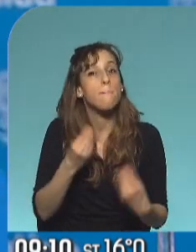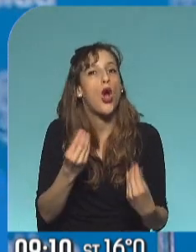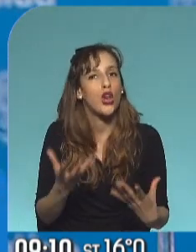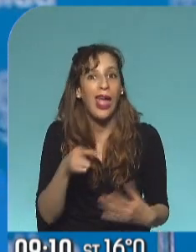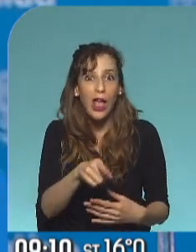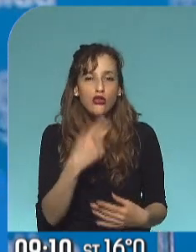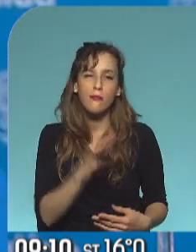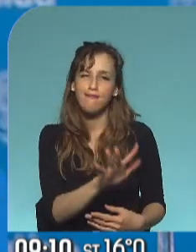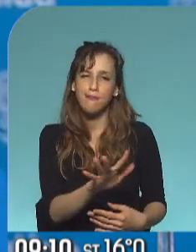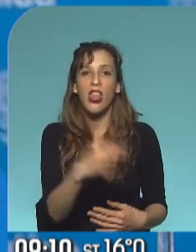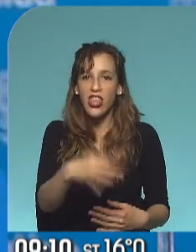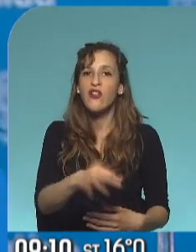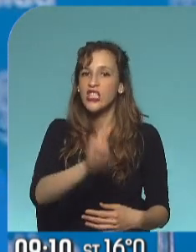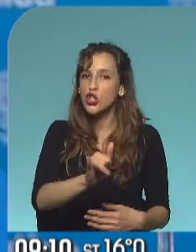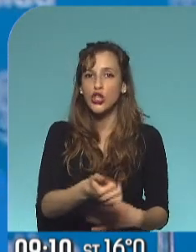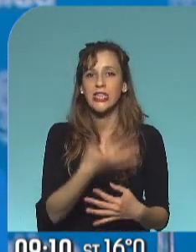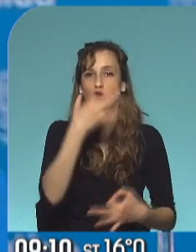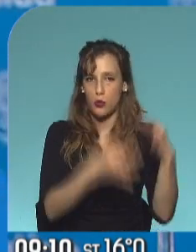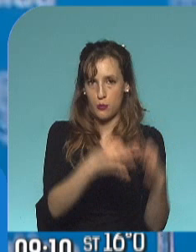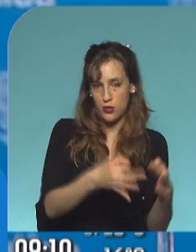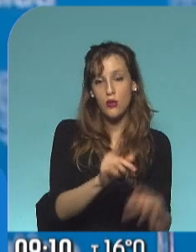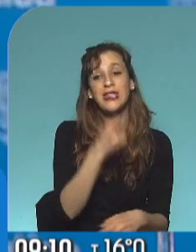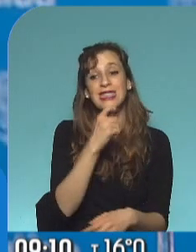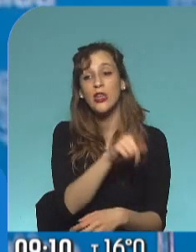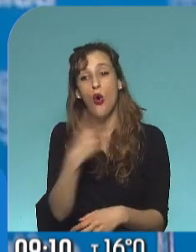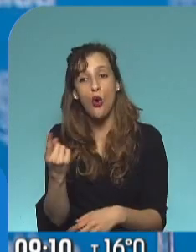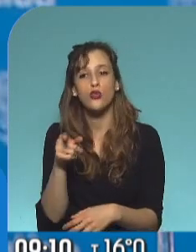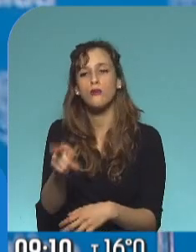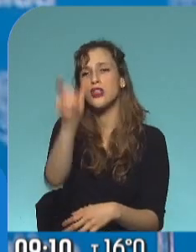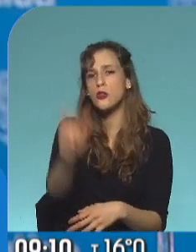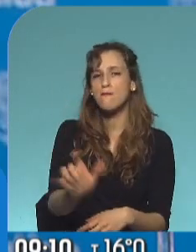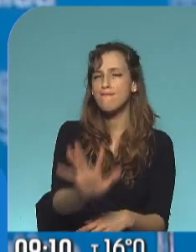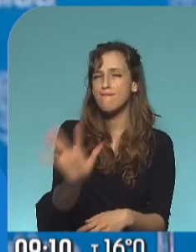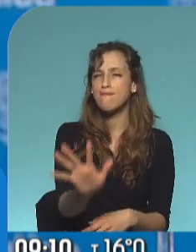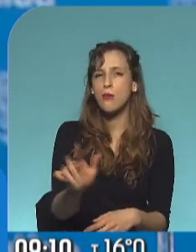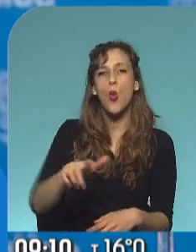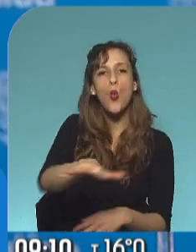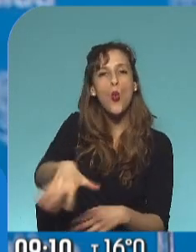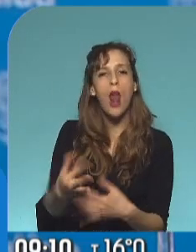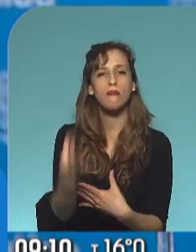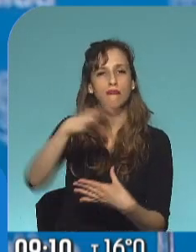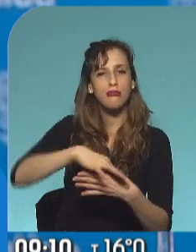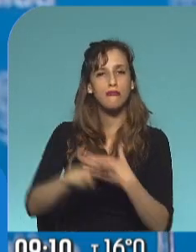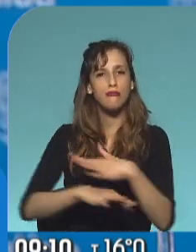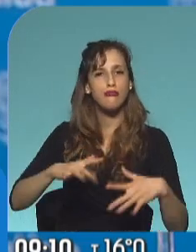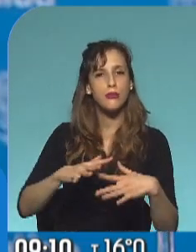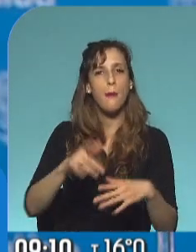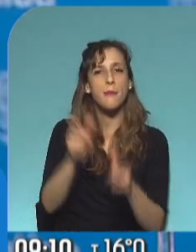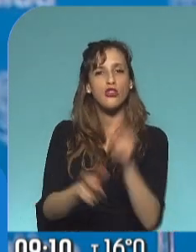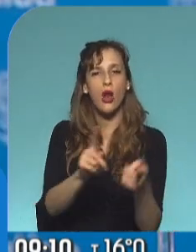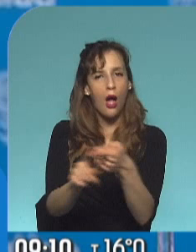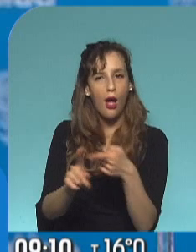debe realizarse la pcr en los otros casos si es el caso sospechoso en área de transmisión comunitaria contacto estrecho y